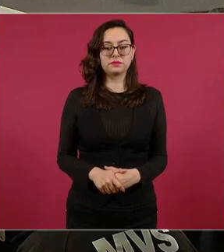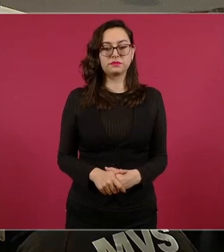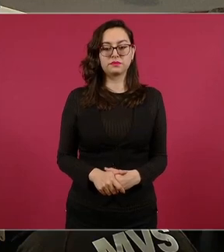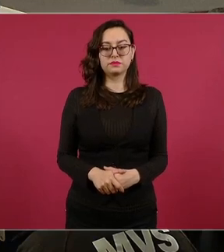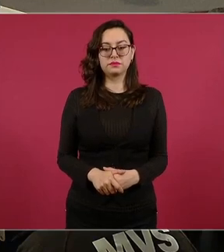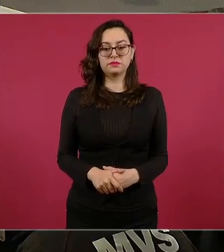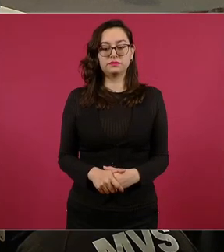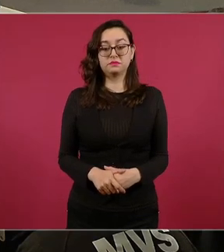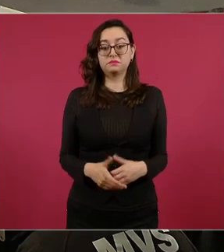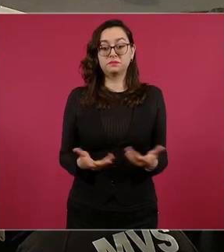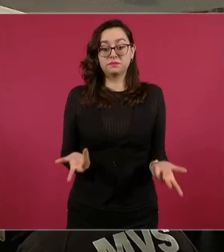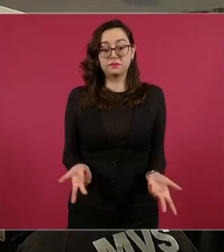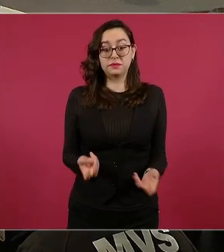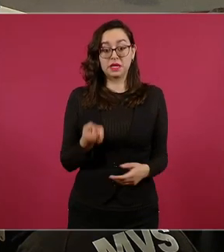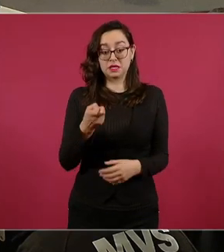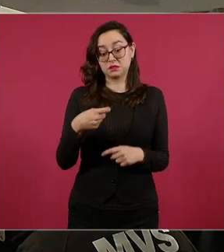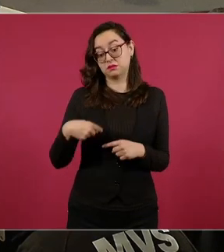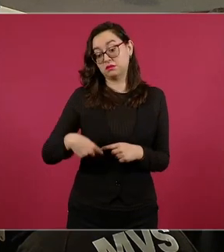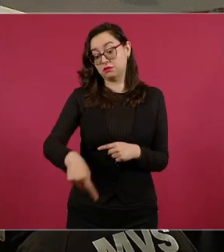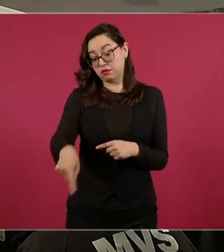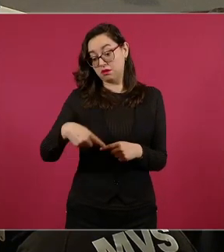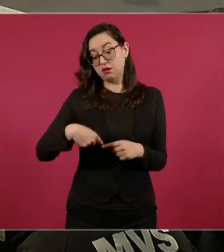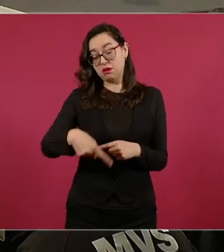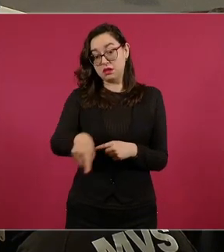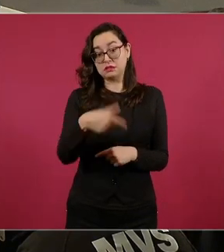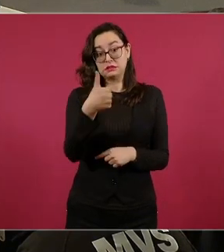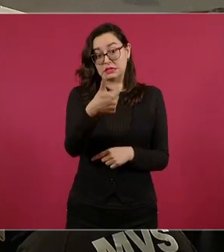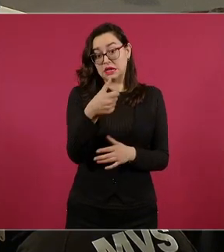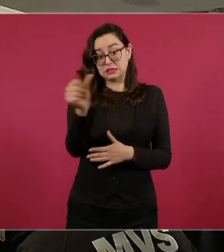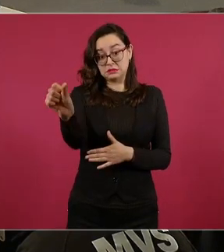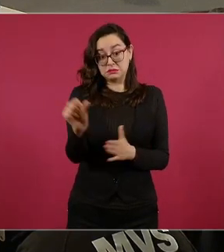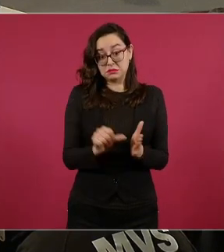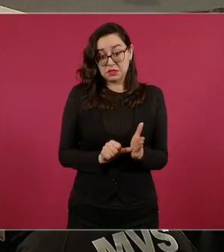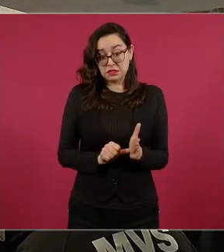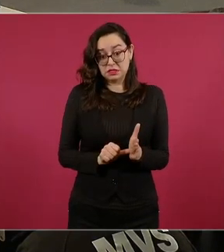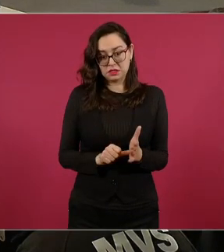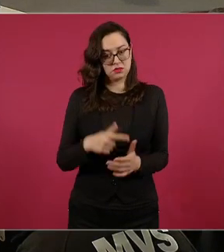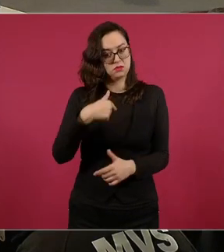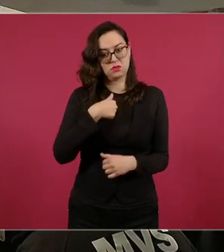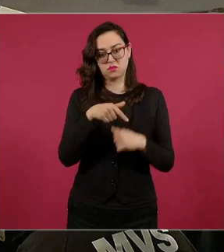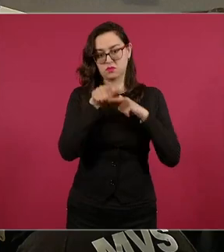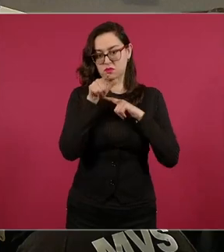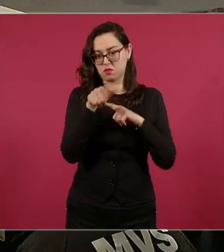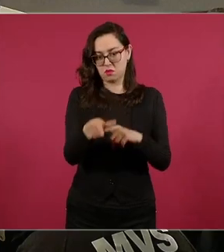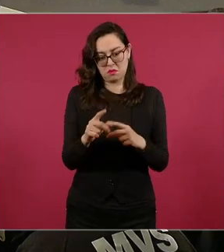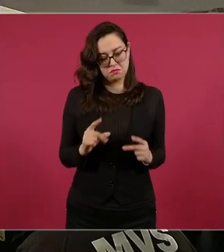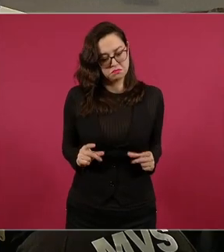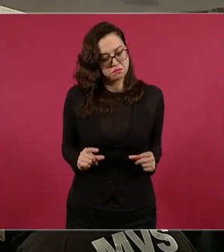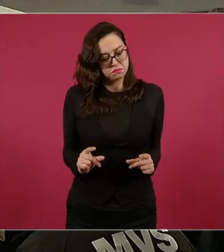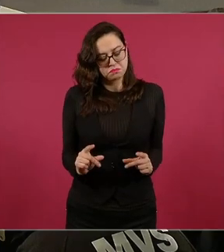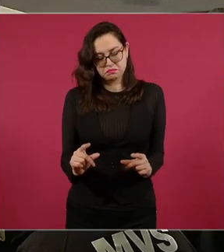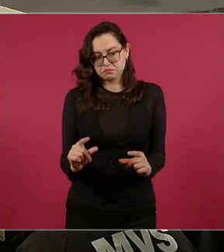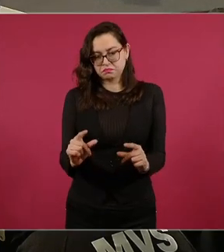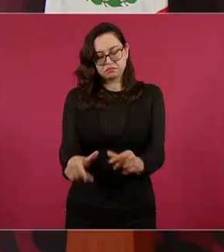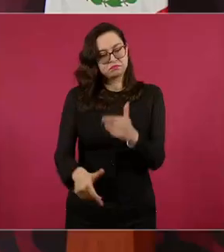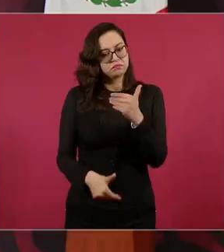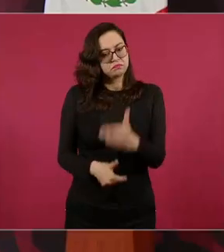al menos en el tiempo que me falta, no vamos a dar ni un paso atrás,